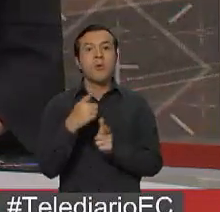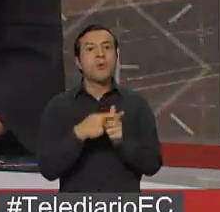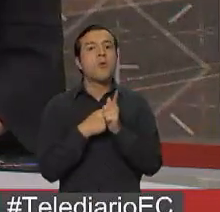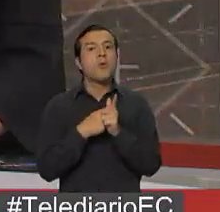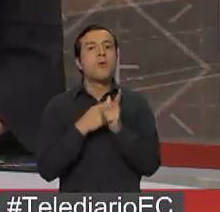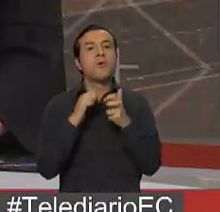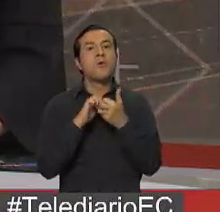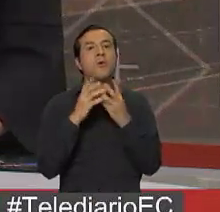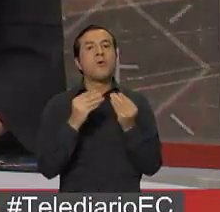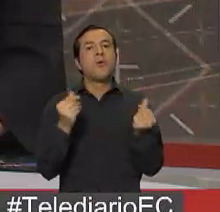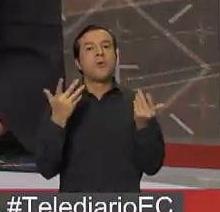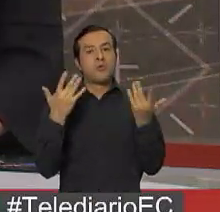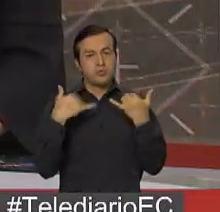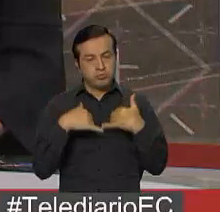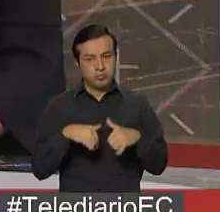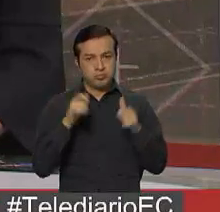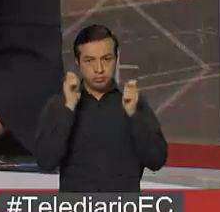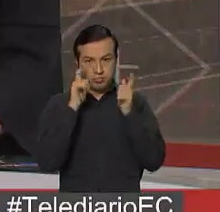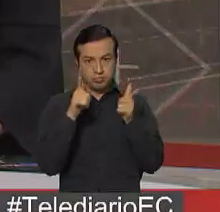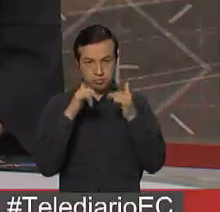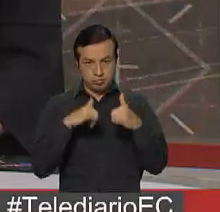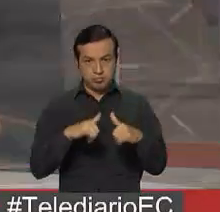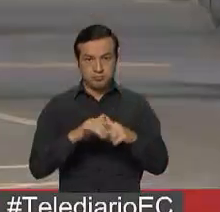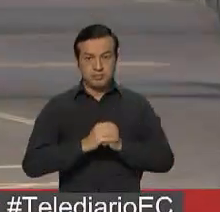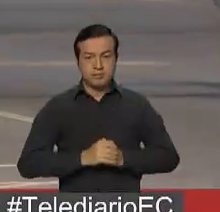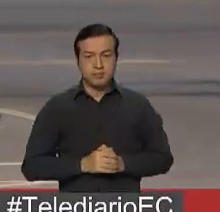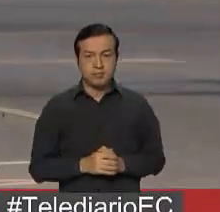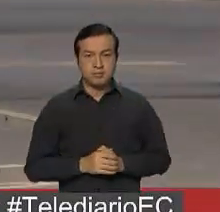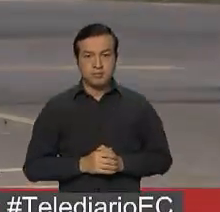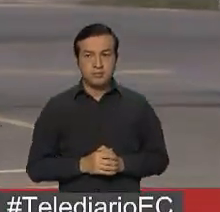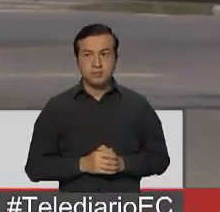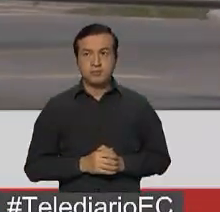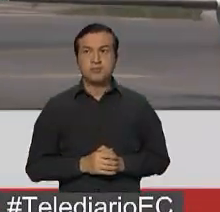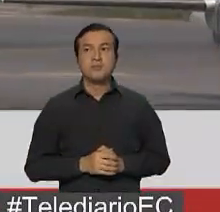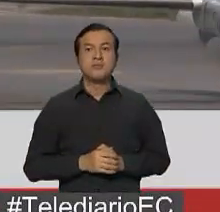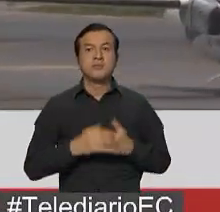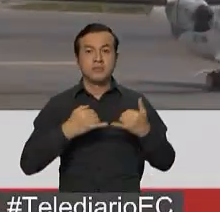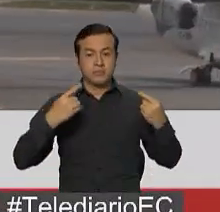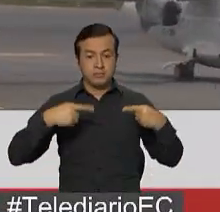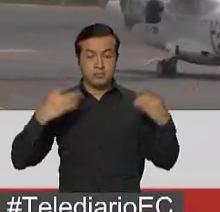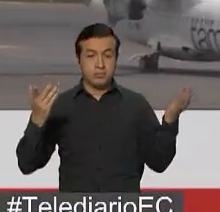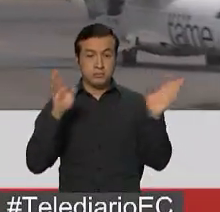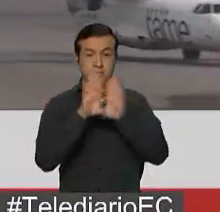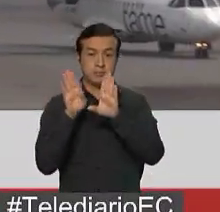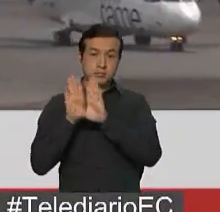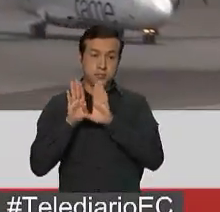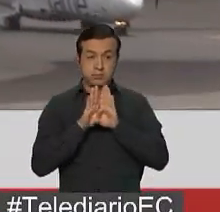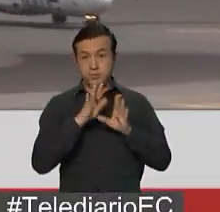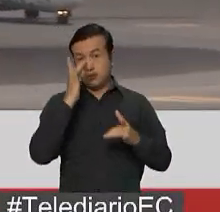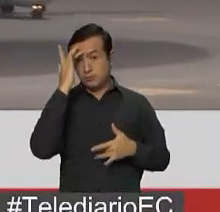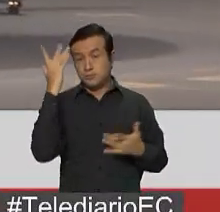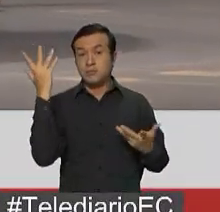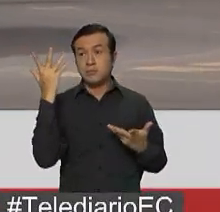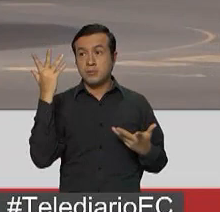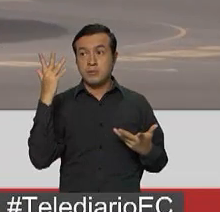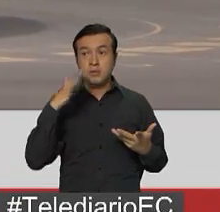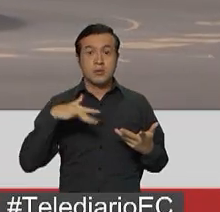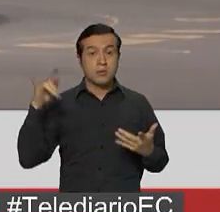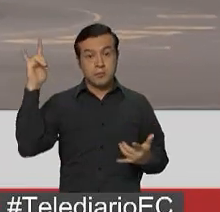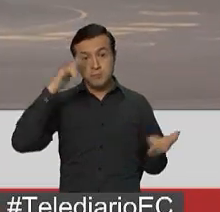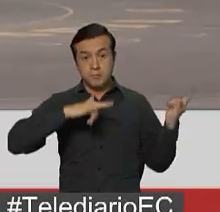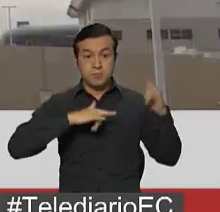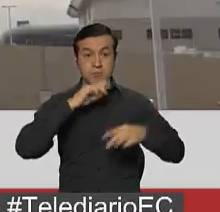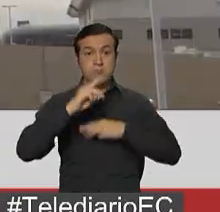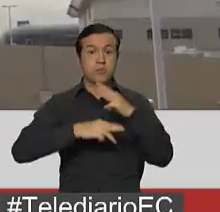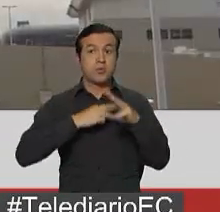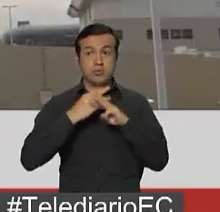soluciones para continuar operando con fronteras cerradas para evitar mayor propagación del virus todo el sector aeronáutico en